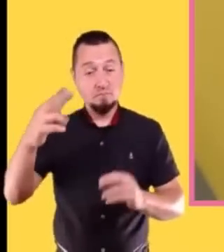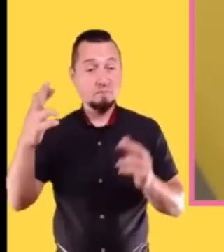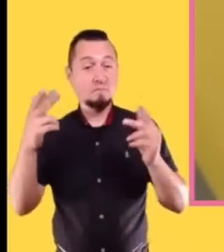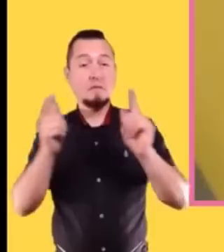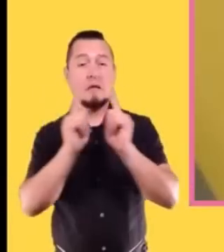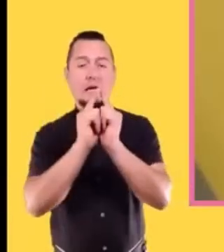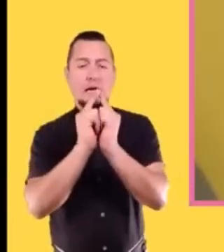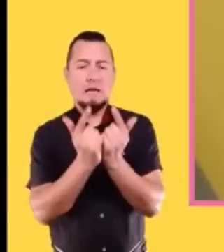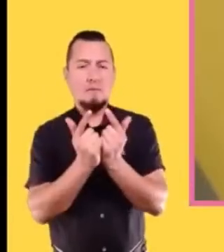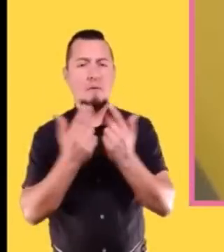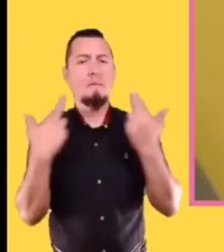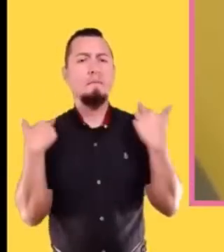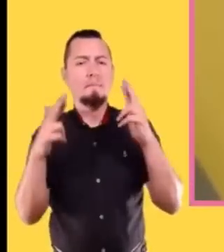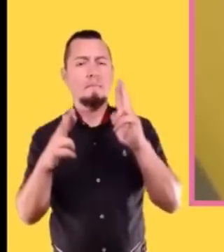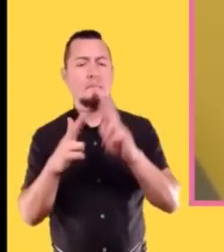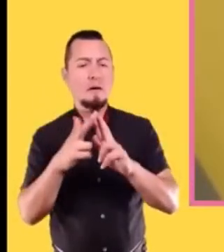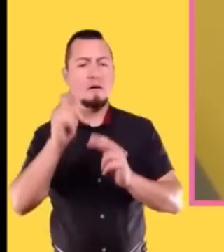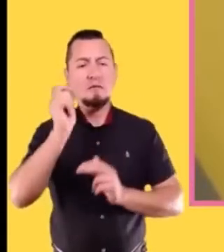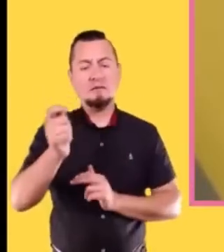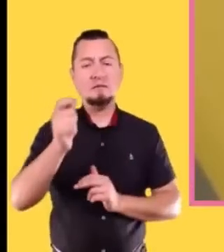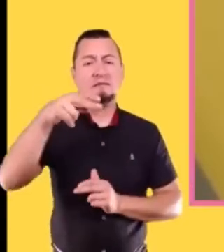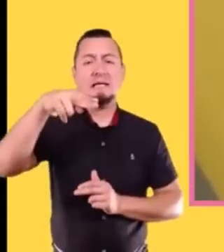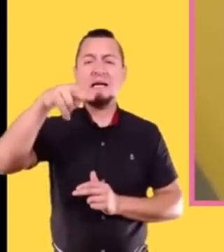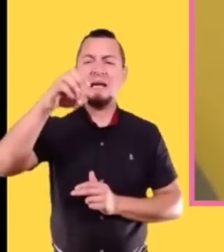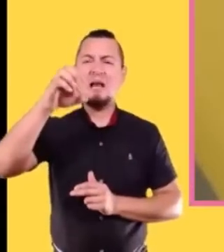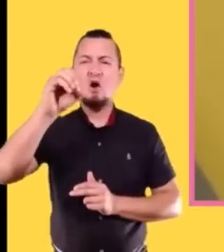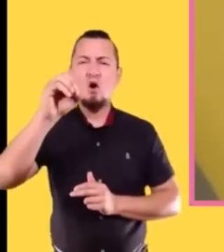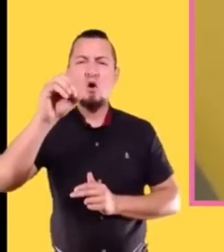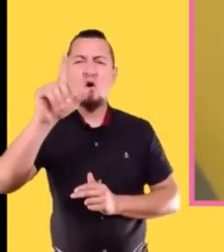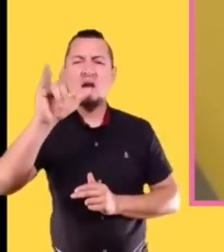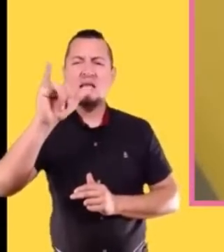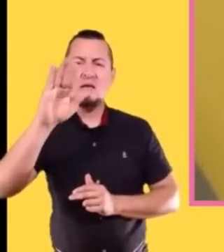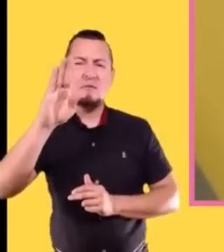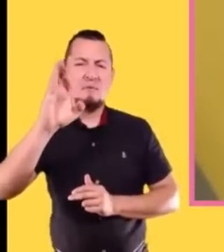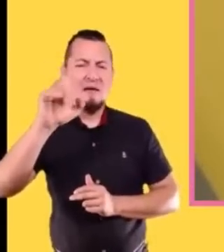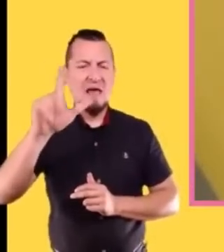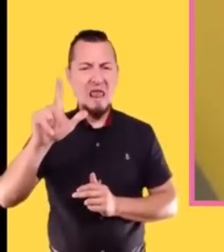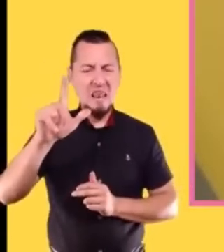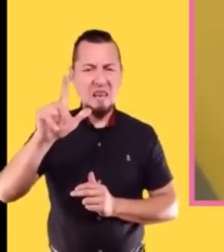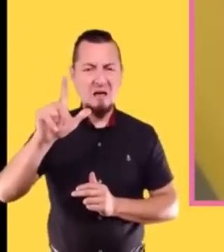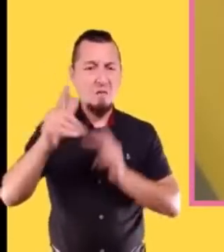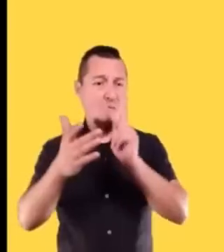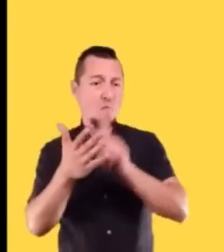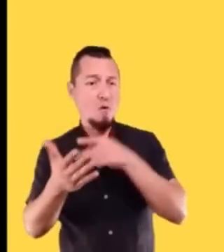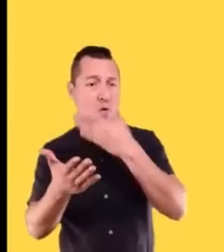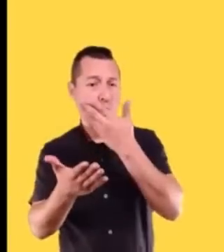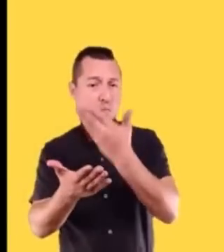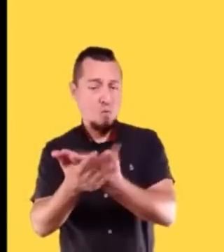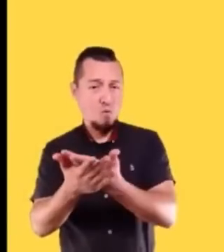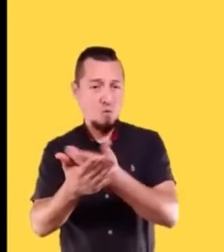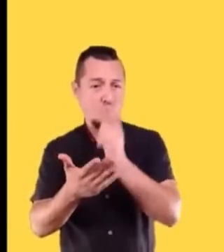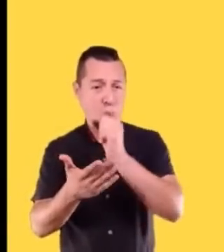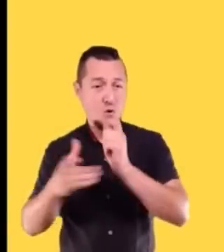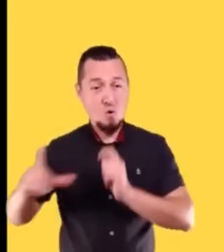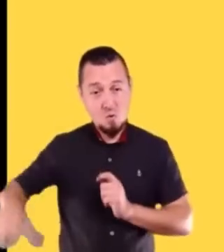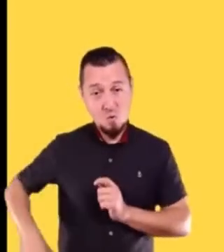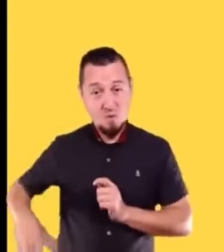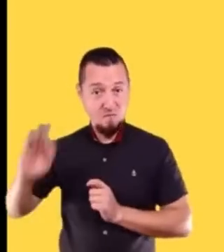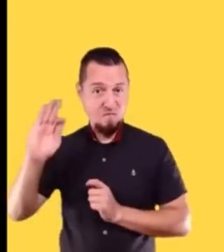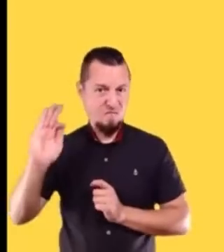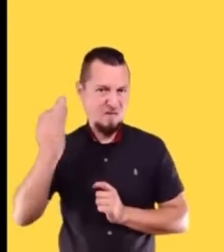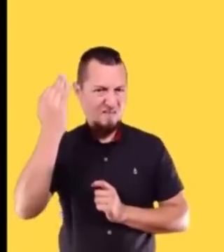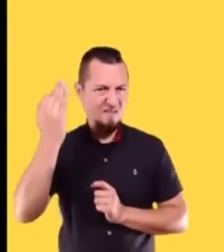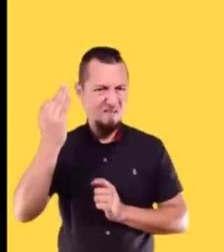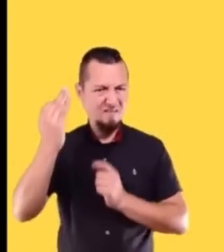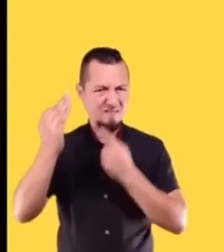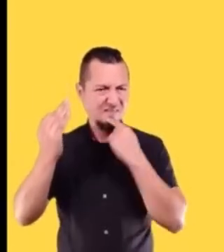sobre los neoliberales contra la propuesta que propone actualmente este gobierno federal. Es muy importante